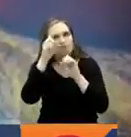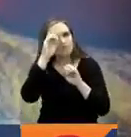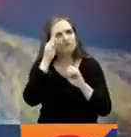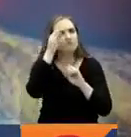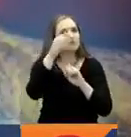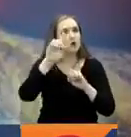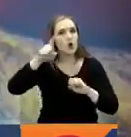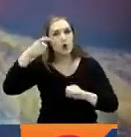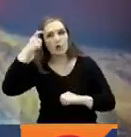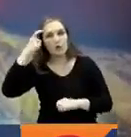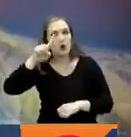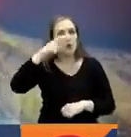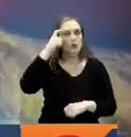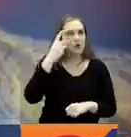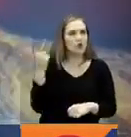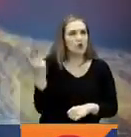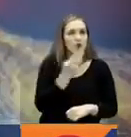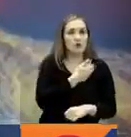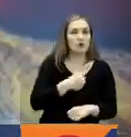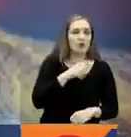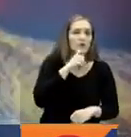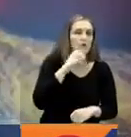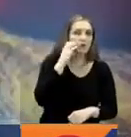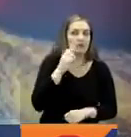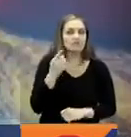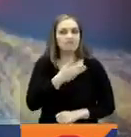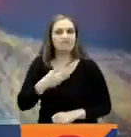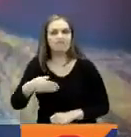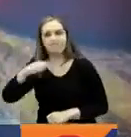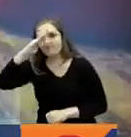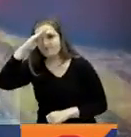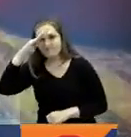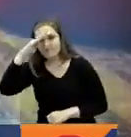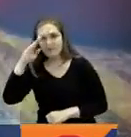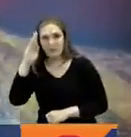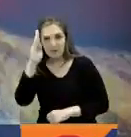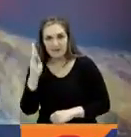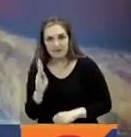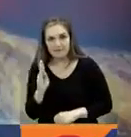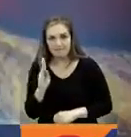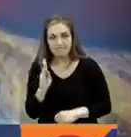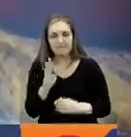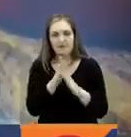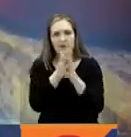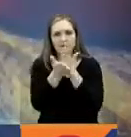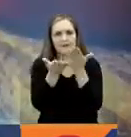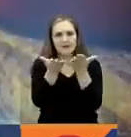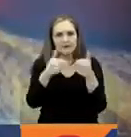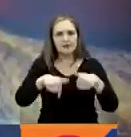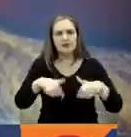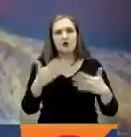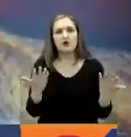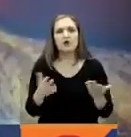los dos gobiernos, el de el presidente Iván Duque y el presidente Jair Bolsonaro. Es toda la información por el momento acá desde